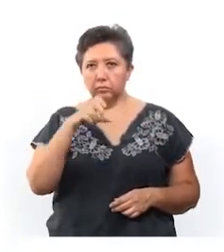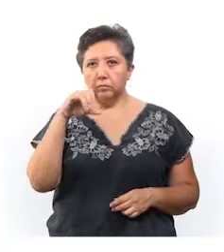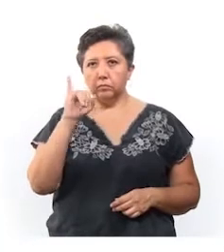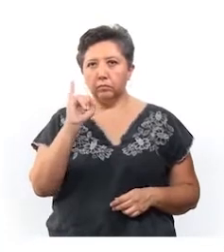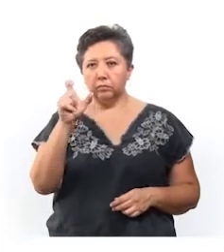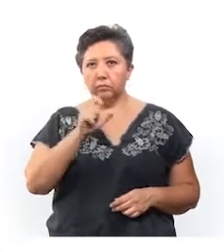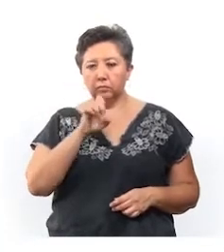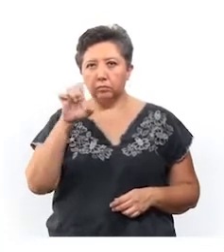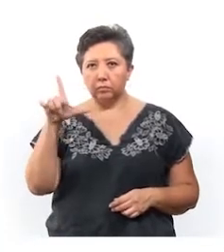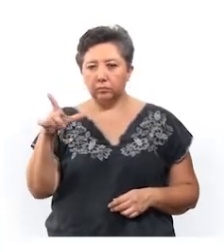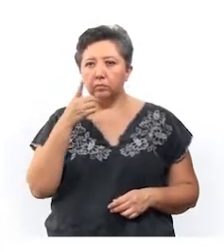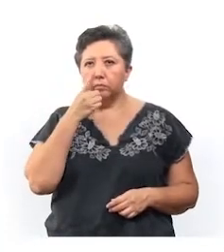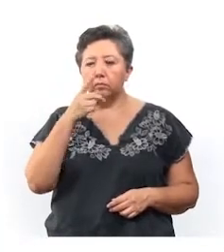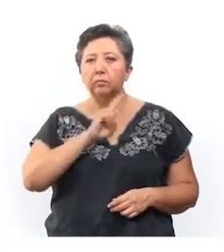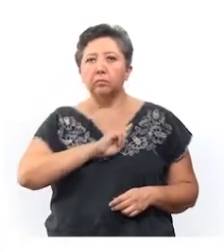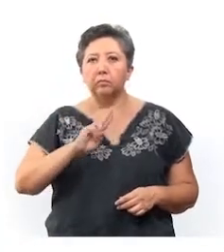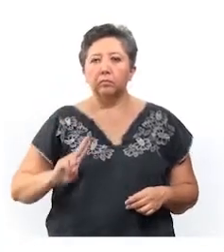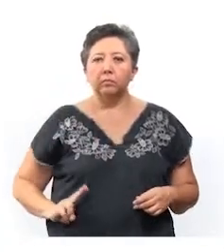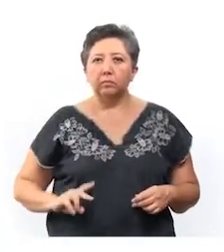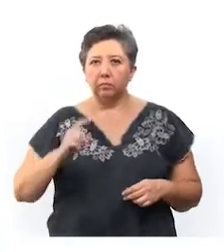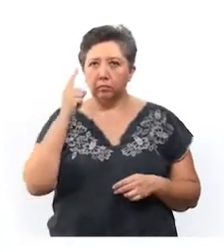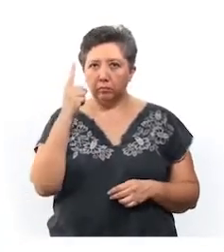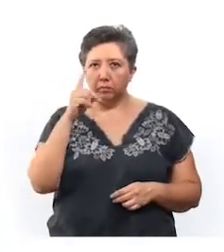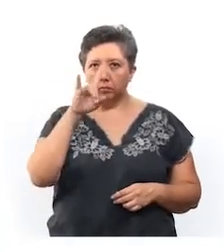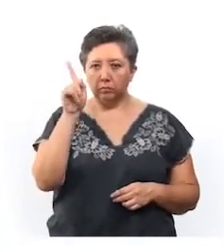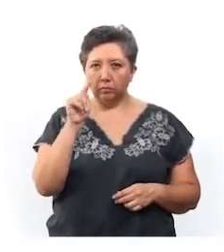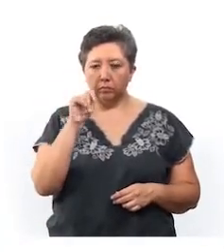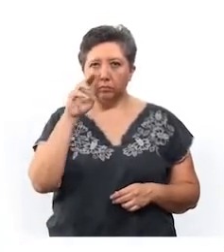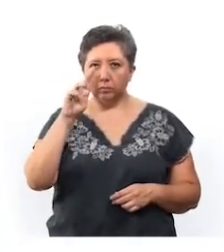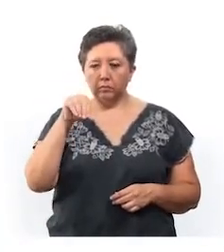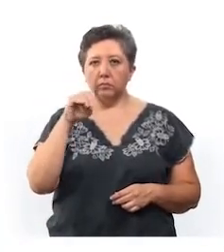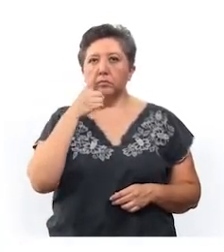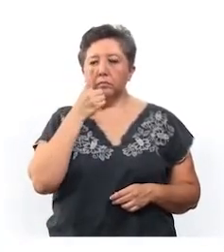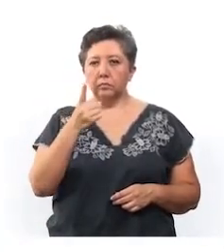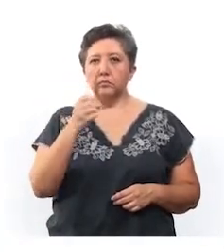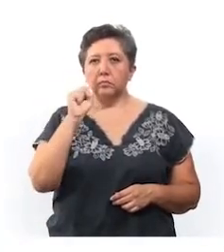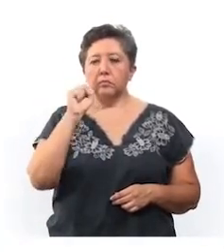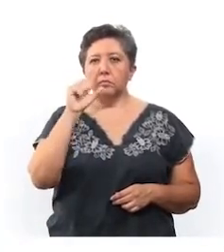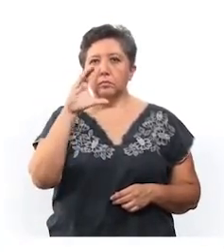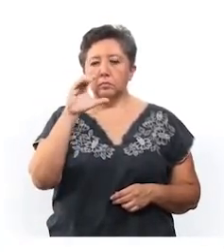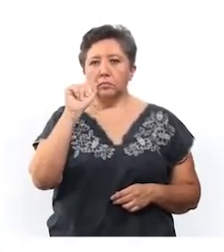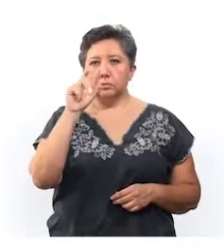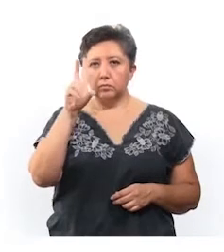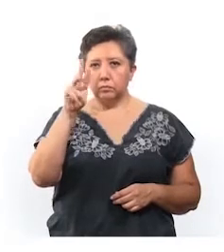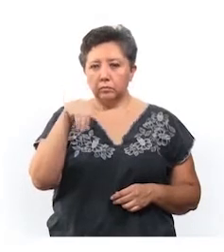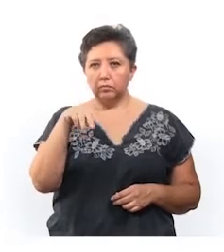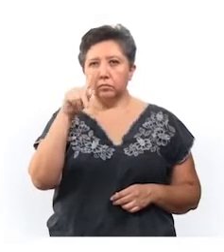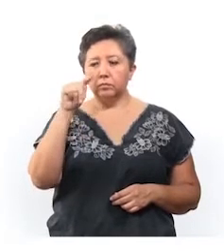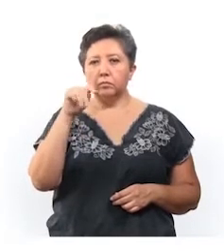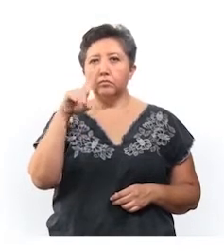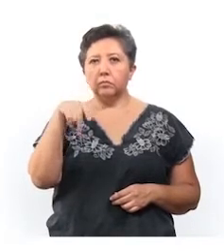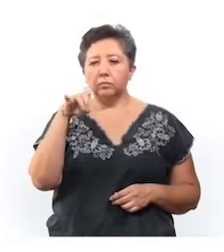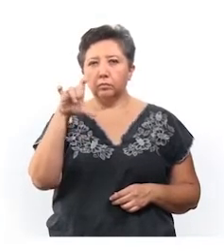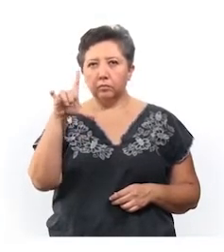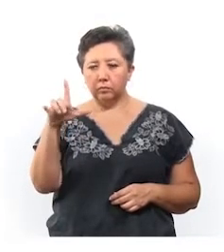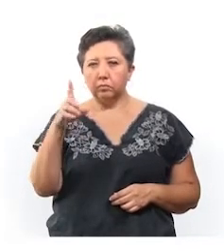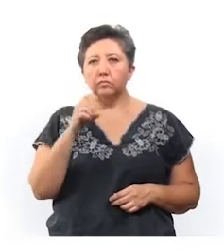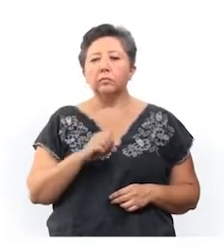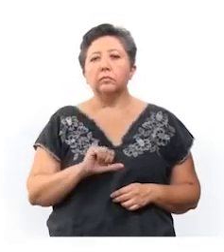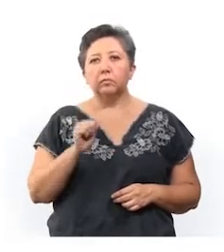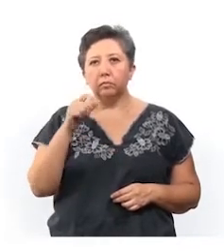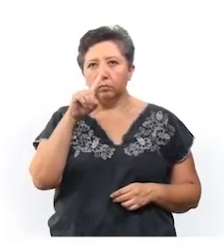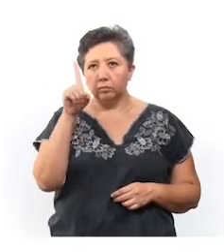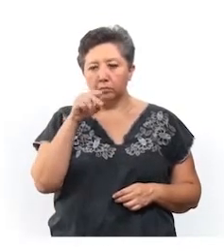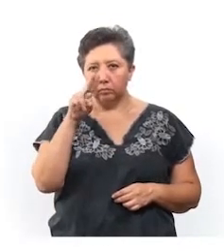Ichil, Tecash y Humán, 1 en Zoncahuich, Panabá, Zacalum, Tecal de Venegas, Tixcacalcupul